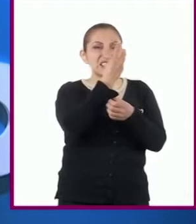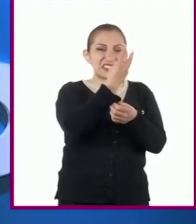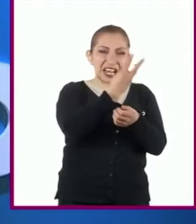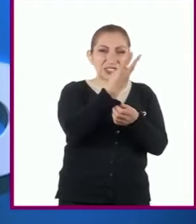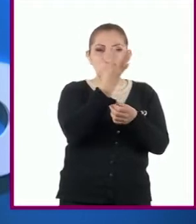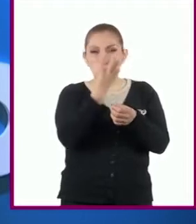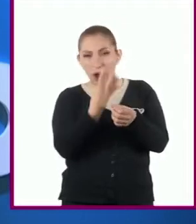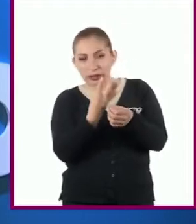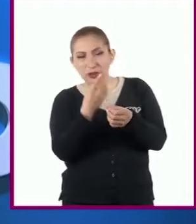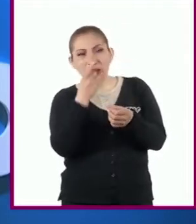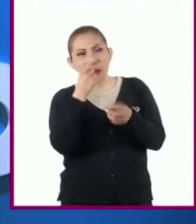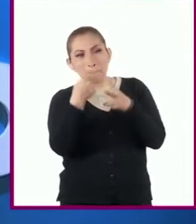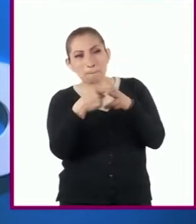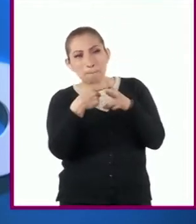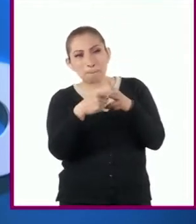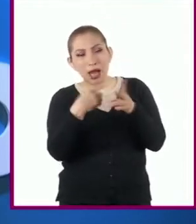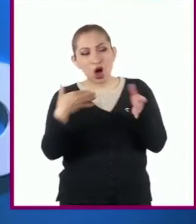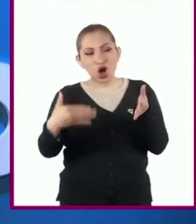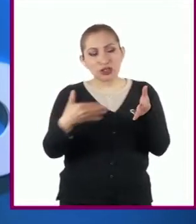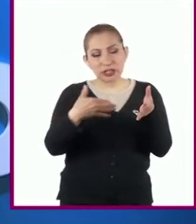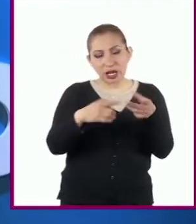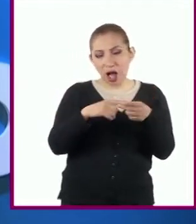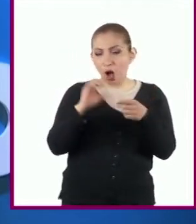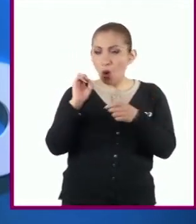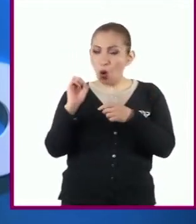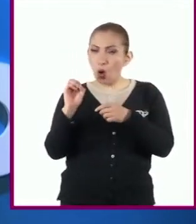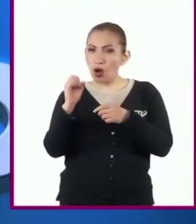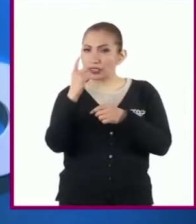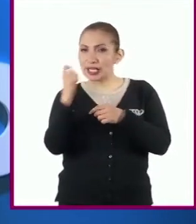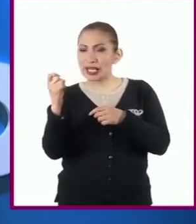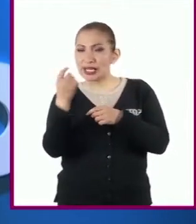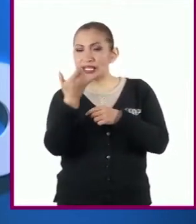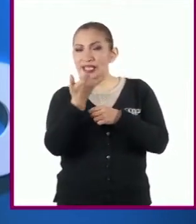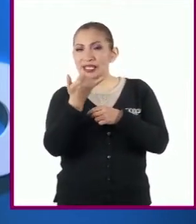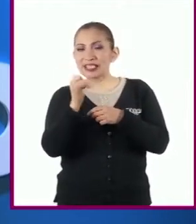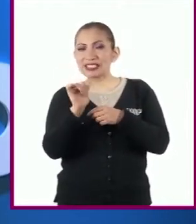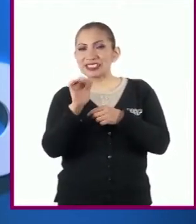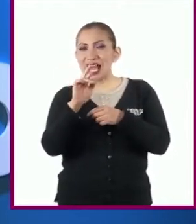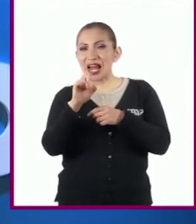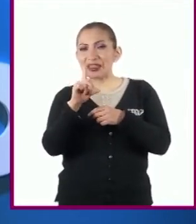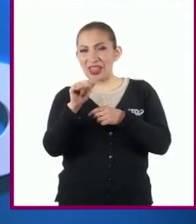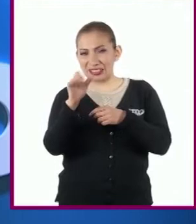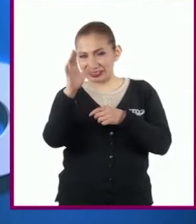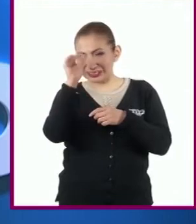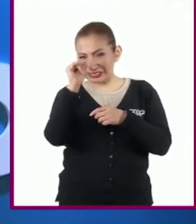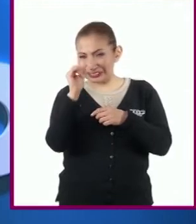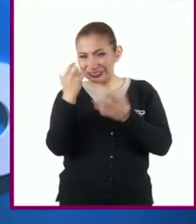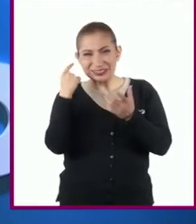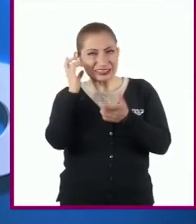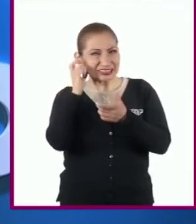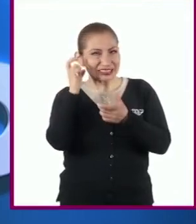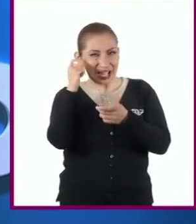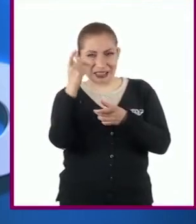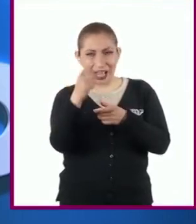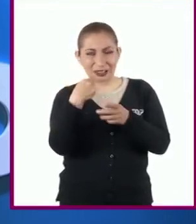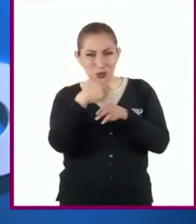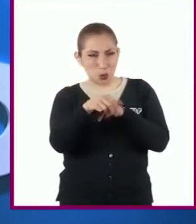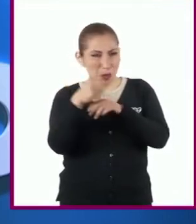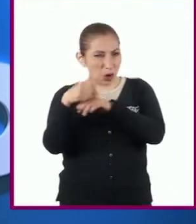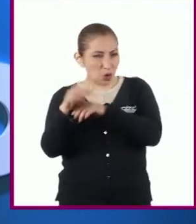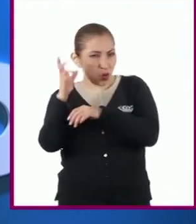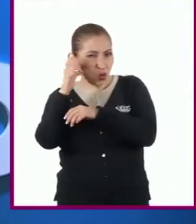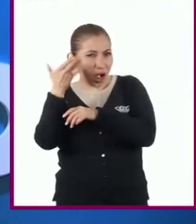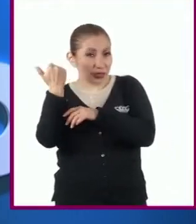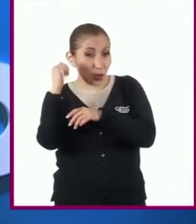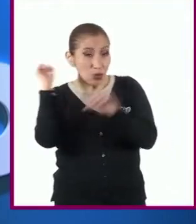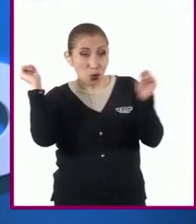nos recuerda a mediciones en la cocina, o 100 yardas. ¿Les recuerda algo? ¿Han oído esas cantidades